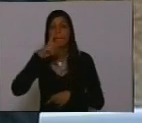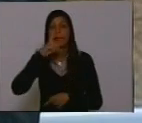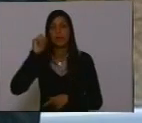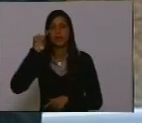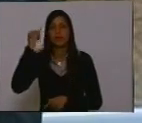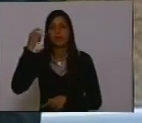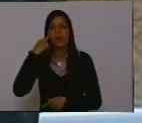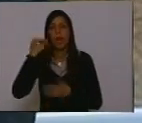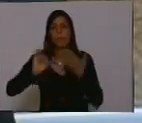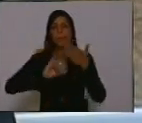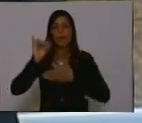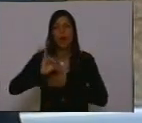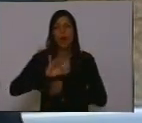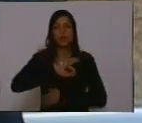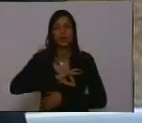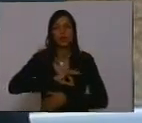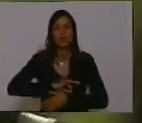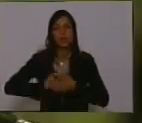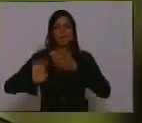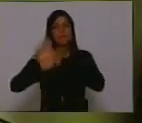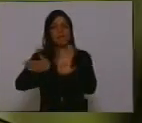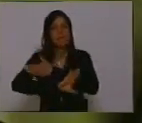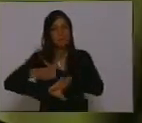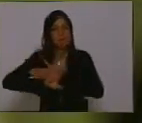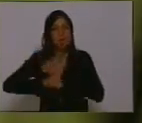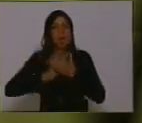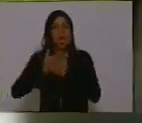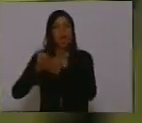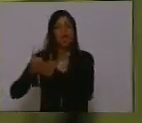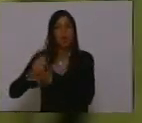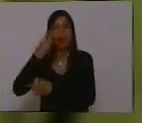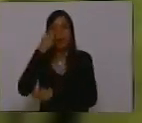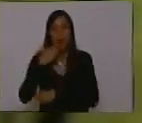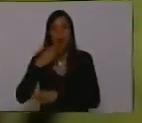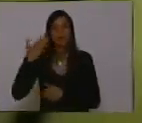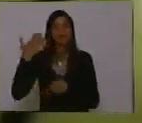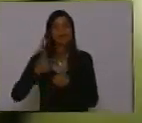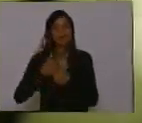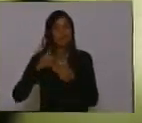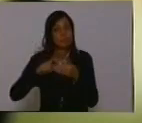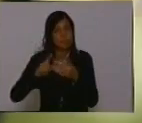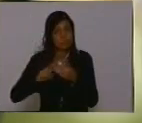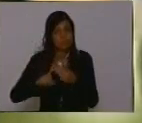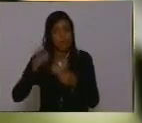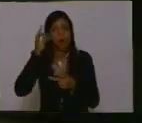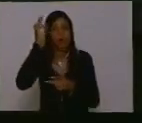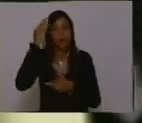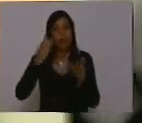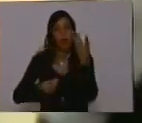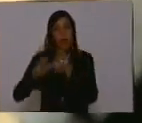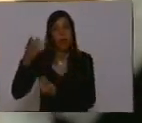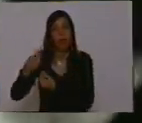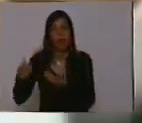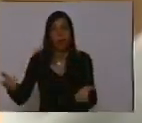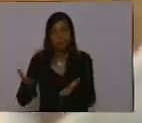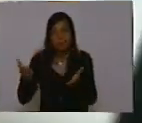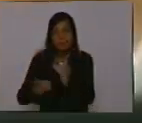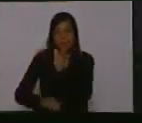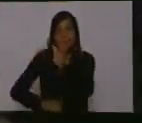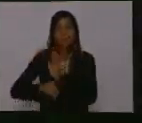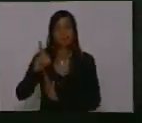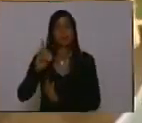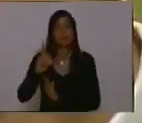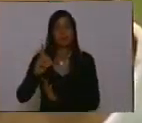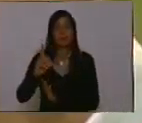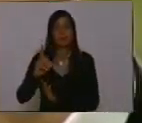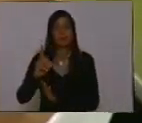programas sociales, que había que reivindicar las comunas y los consejos comunales, comuna o nada,